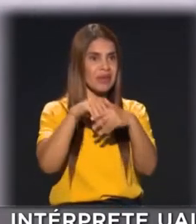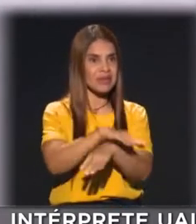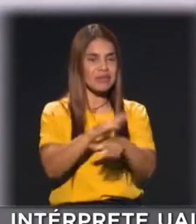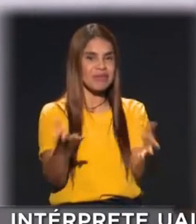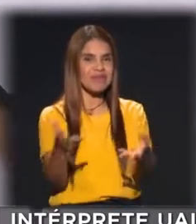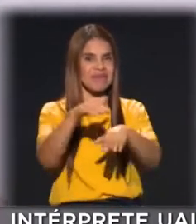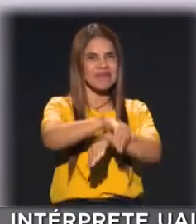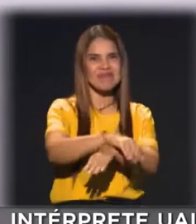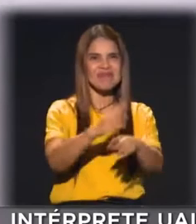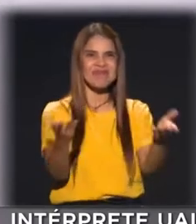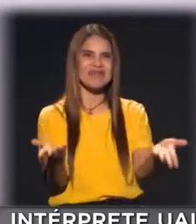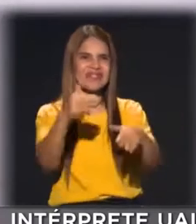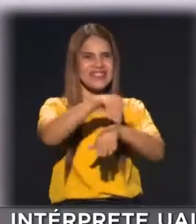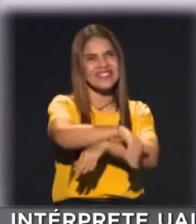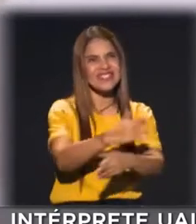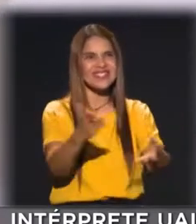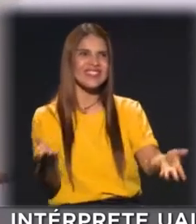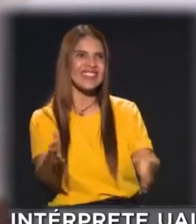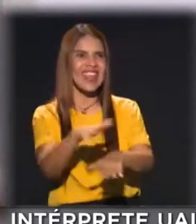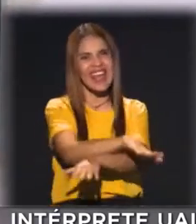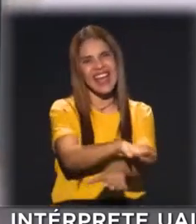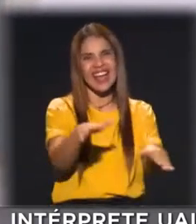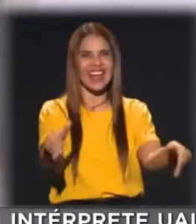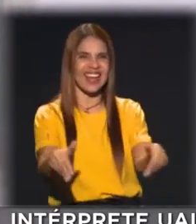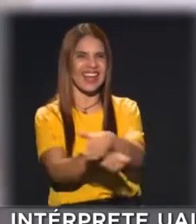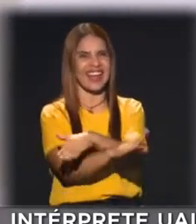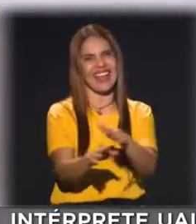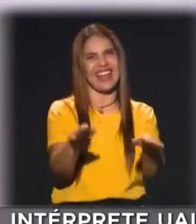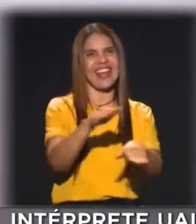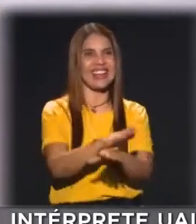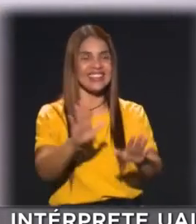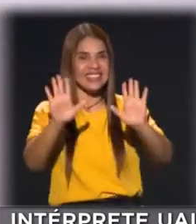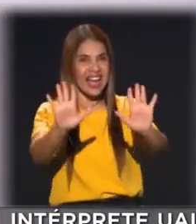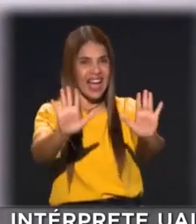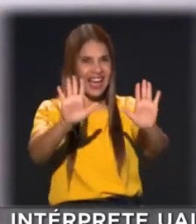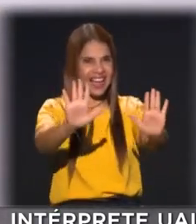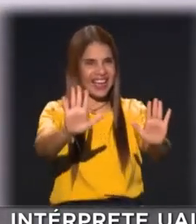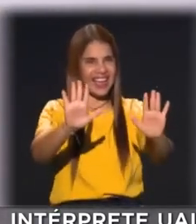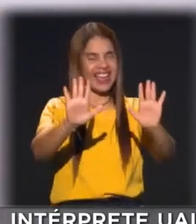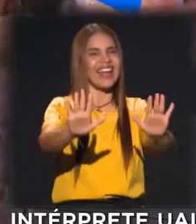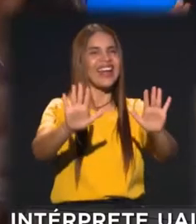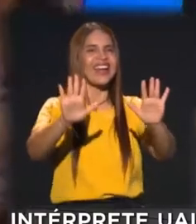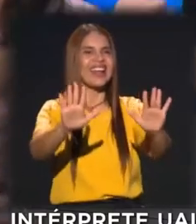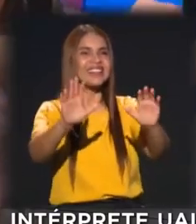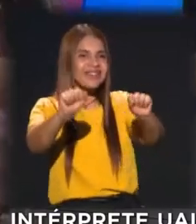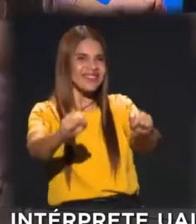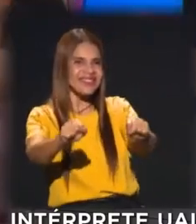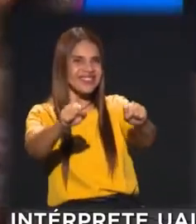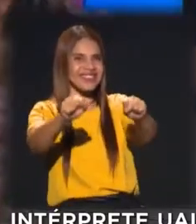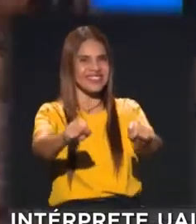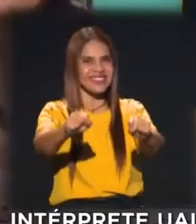Soy saludable. ¡Eso! Toda la vida. ¡Ey! Las abro, las